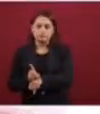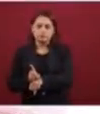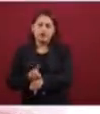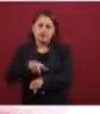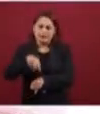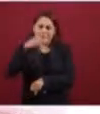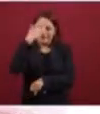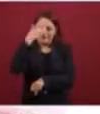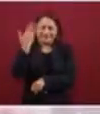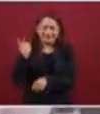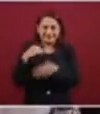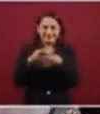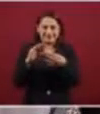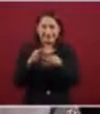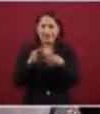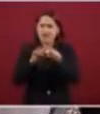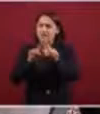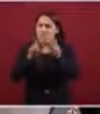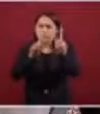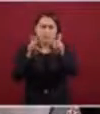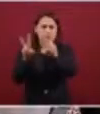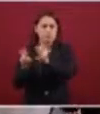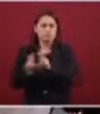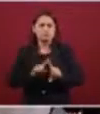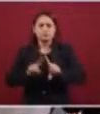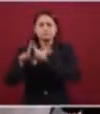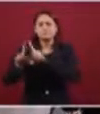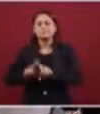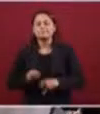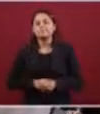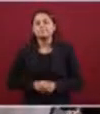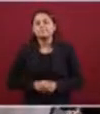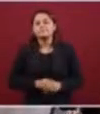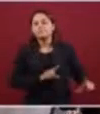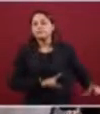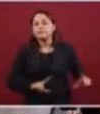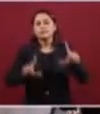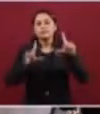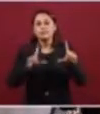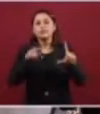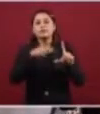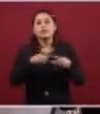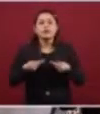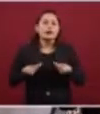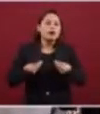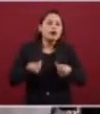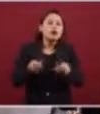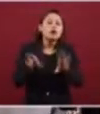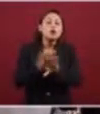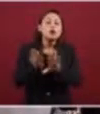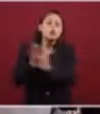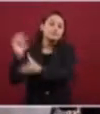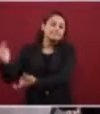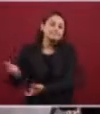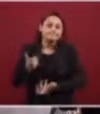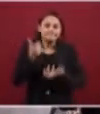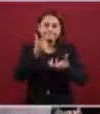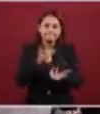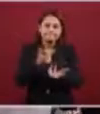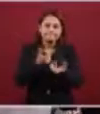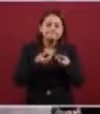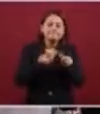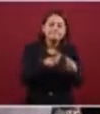periodísticos, como les decía. Pasamos al siguiente, el comparativo de gasto en las partidas presupuestales